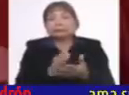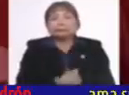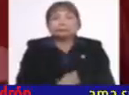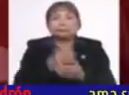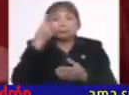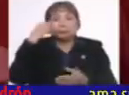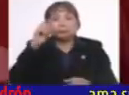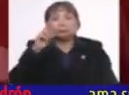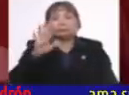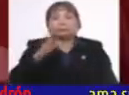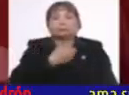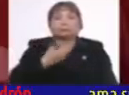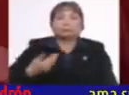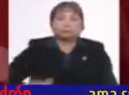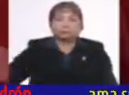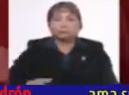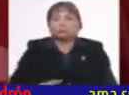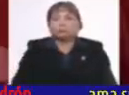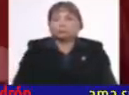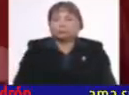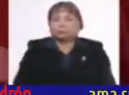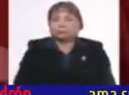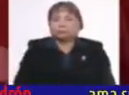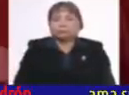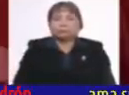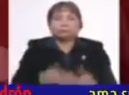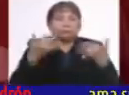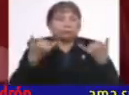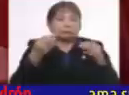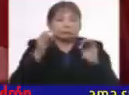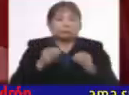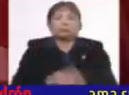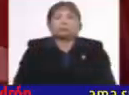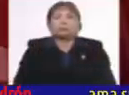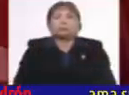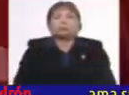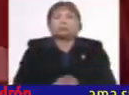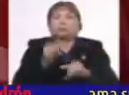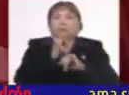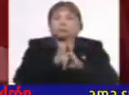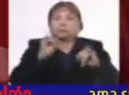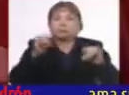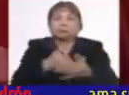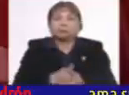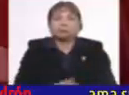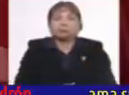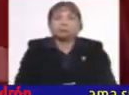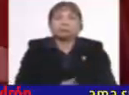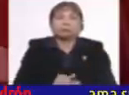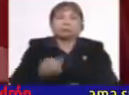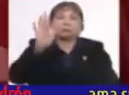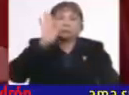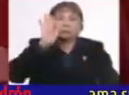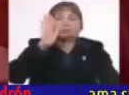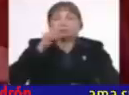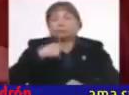por parte de del gobierno obviamente independientemente del juramento